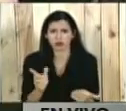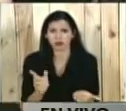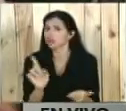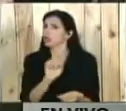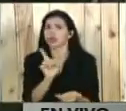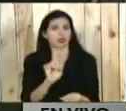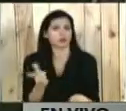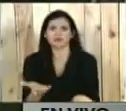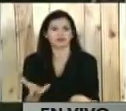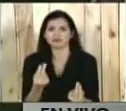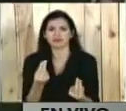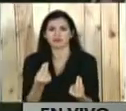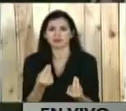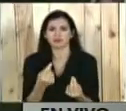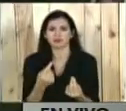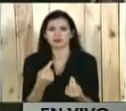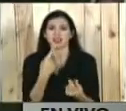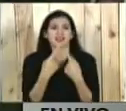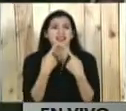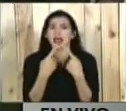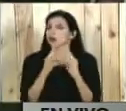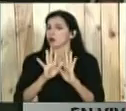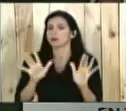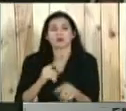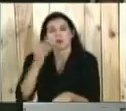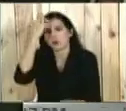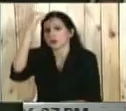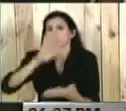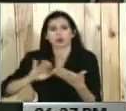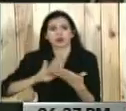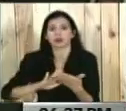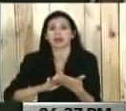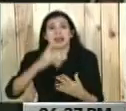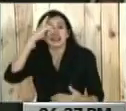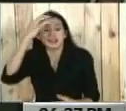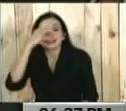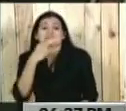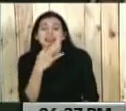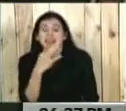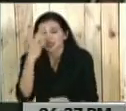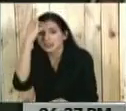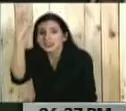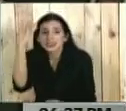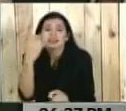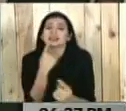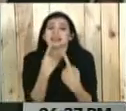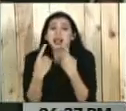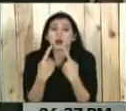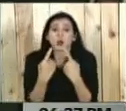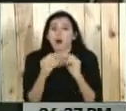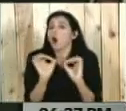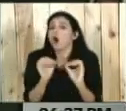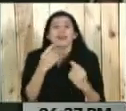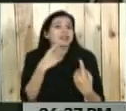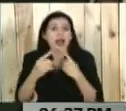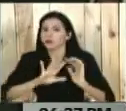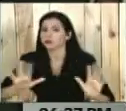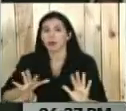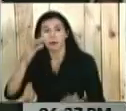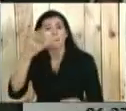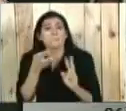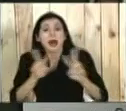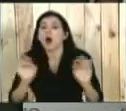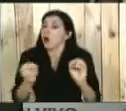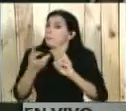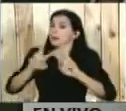no es alternativa, el diálogo no tiene alternativa. Diálogo o diálogo, paz o paz. ¿No? Aquellos que estén pensando en una